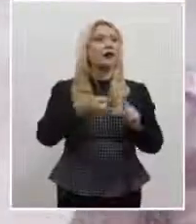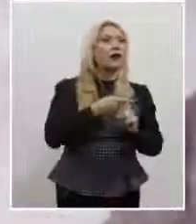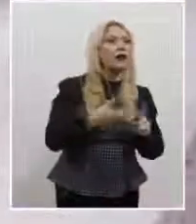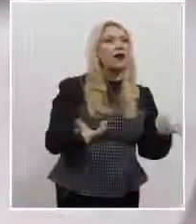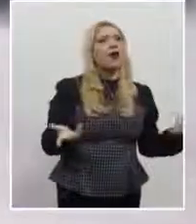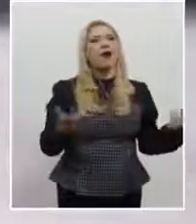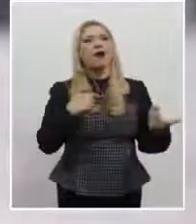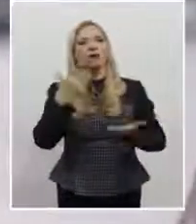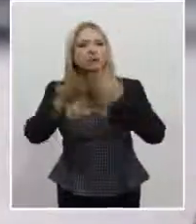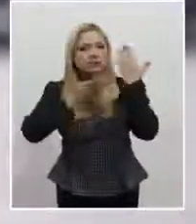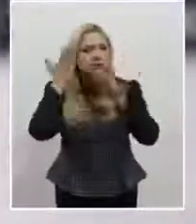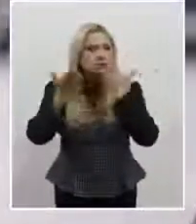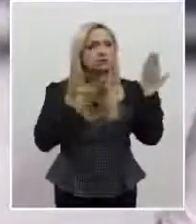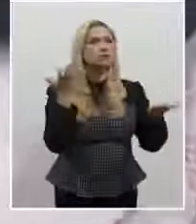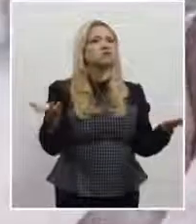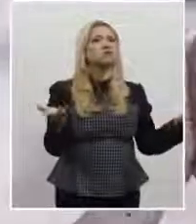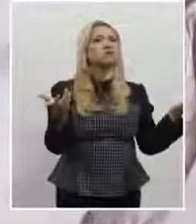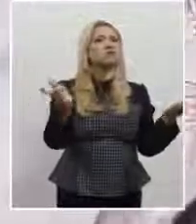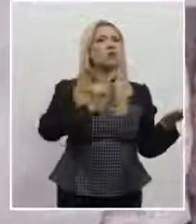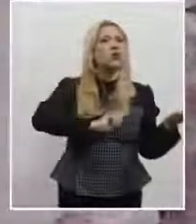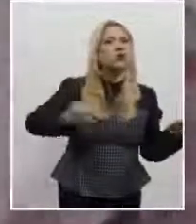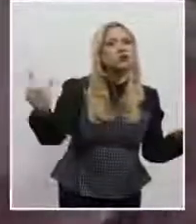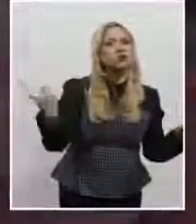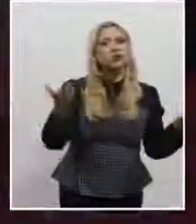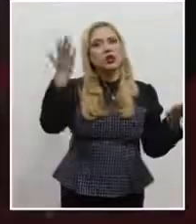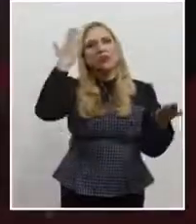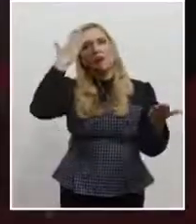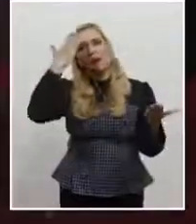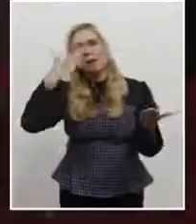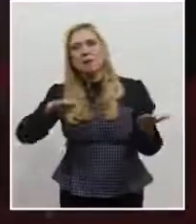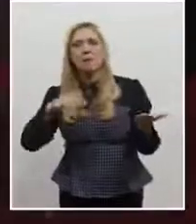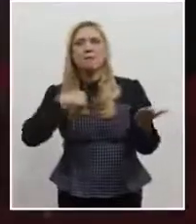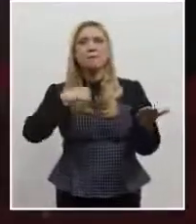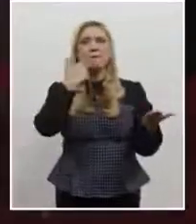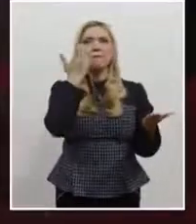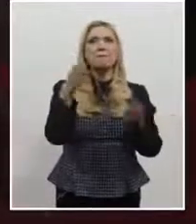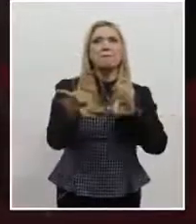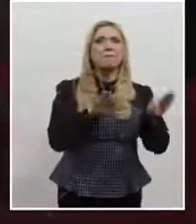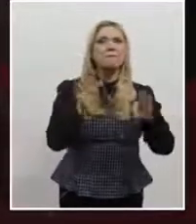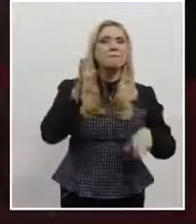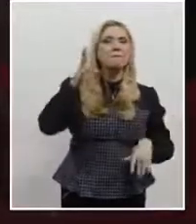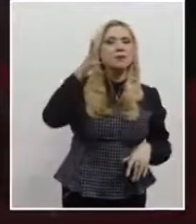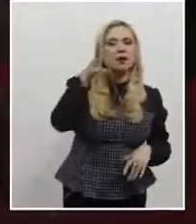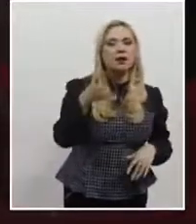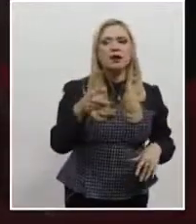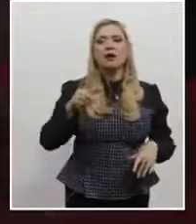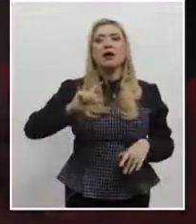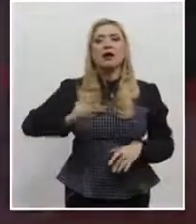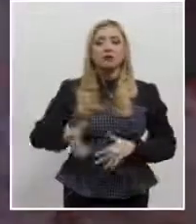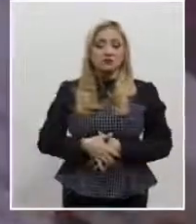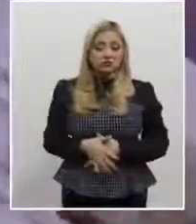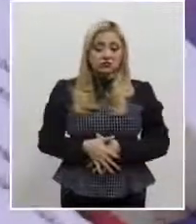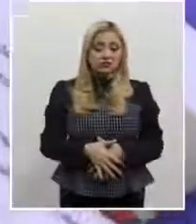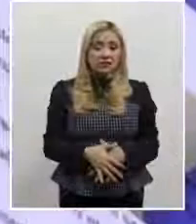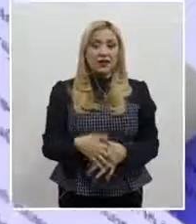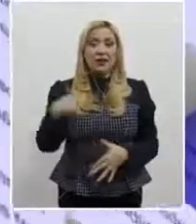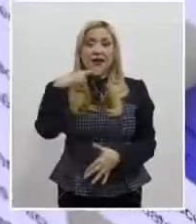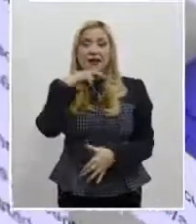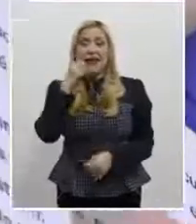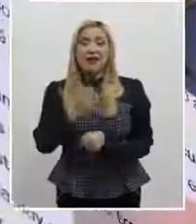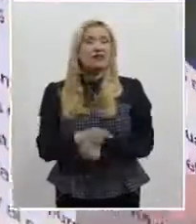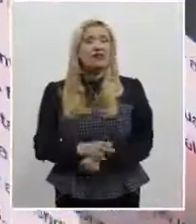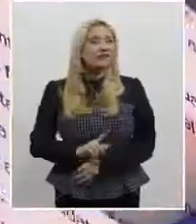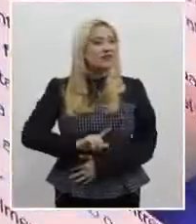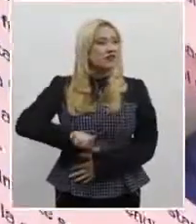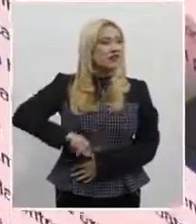el desarrollo personal y profesional afirmaron especialistas en reproducción asistida al participar